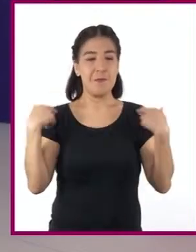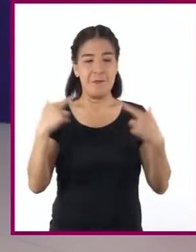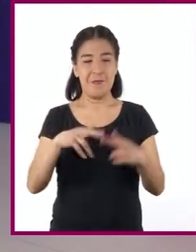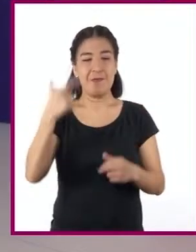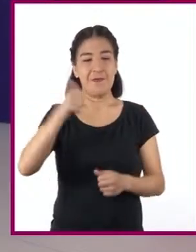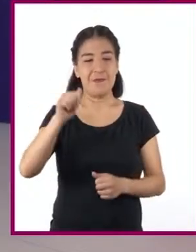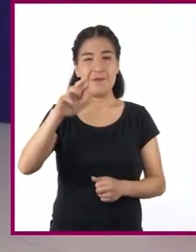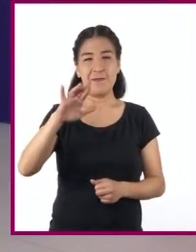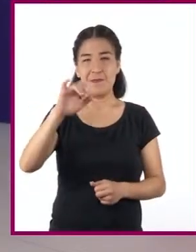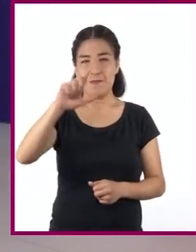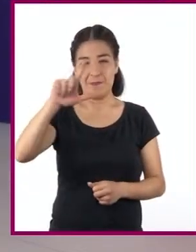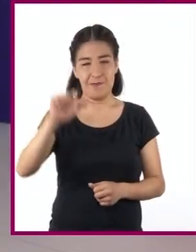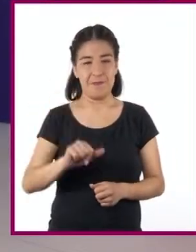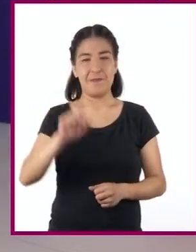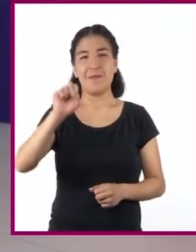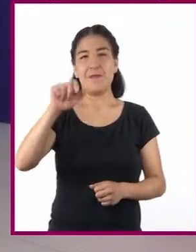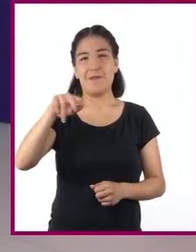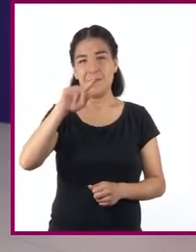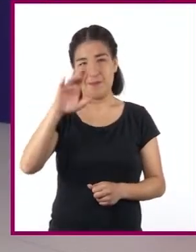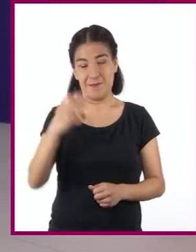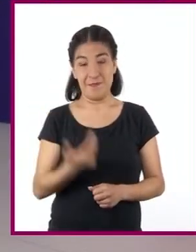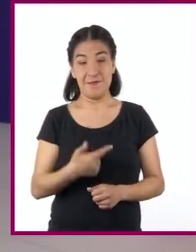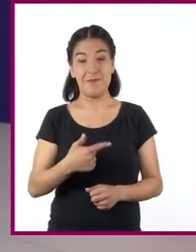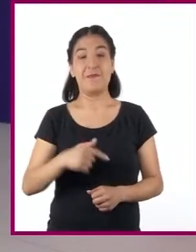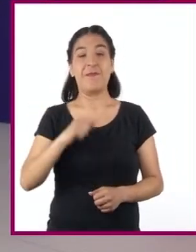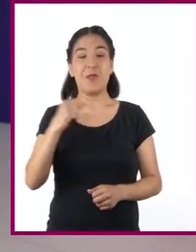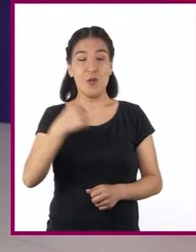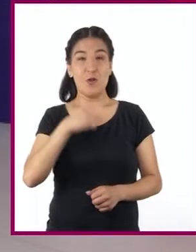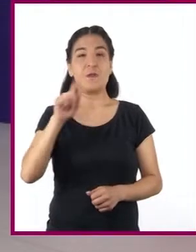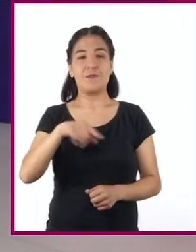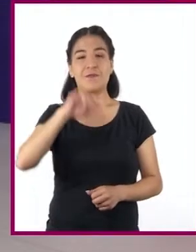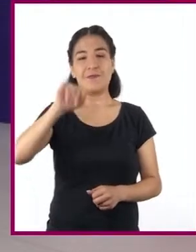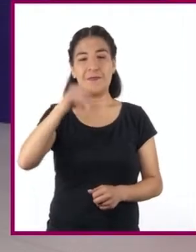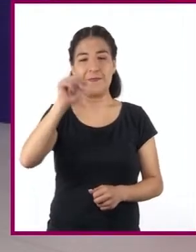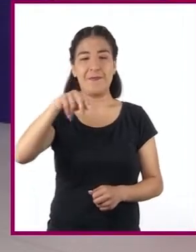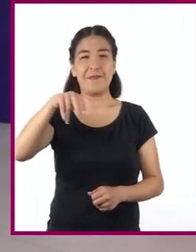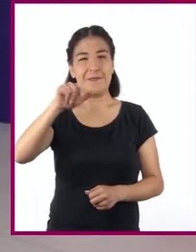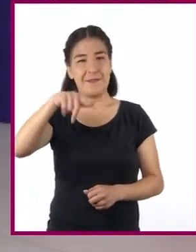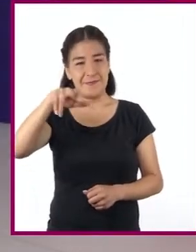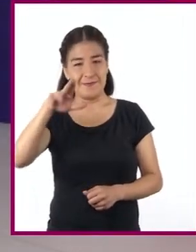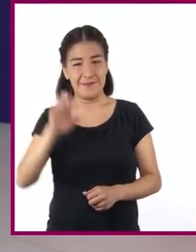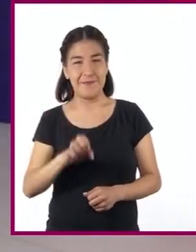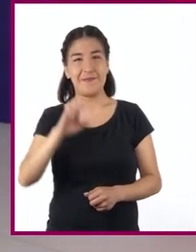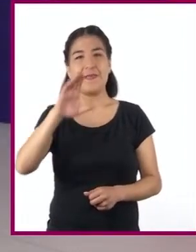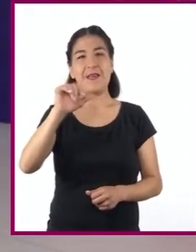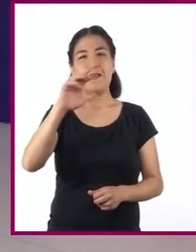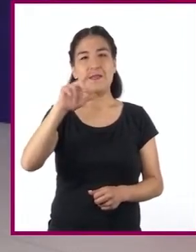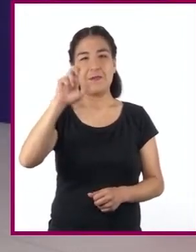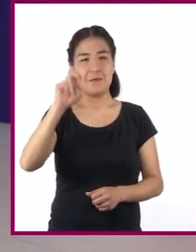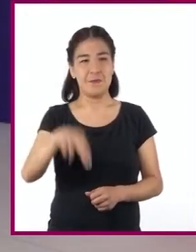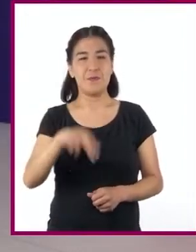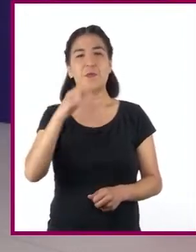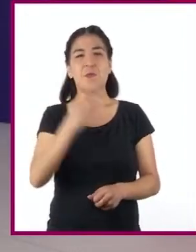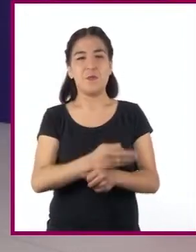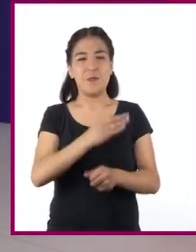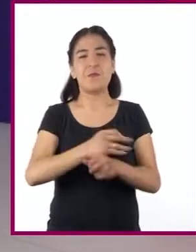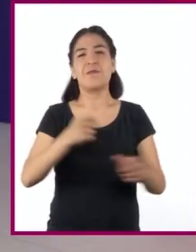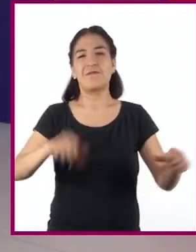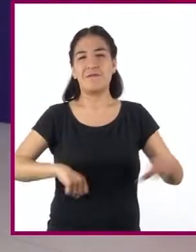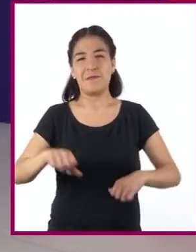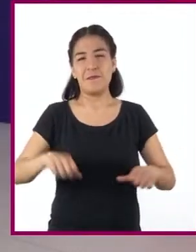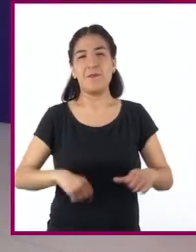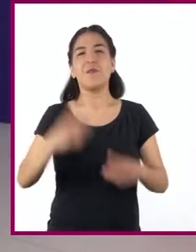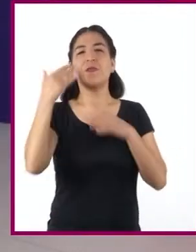Graciela Sánchez Venancio. Y yo soy la profesora Jacqueline Cardón Molina. Y en esta sesión continuaremos con las actividades